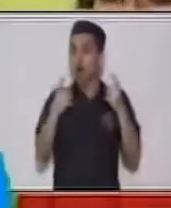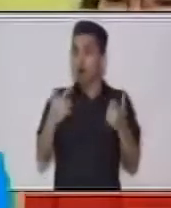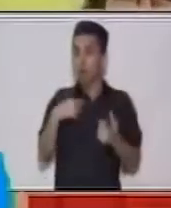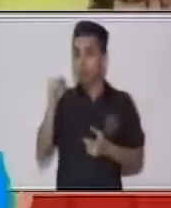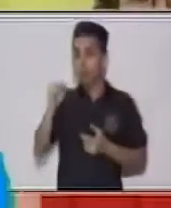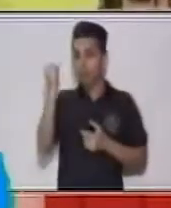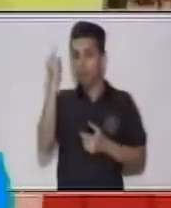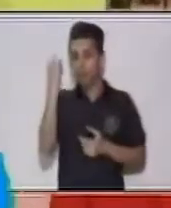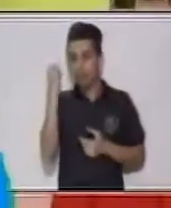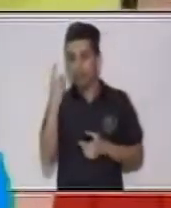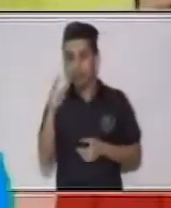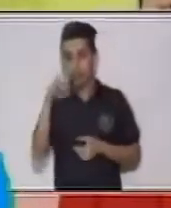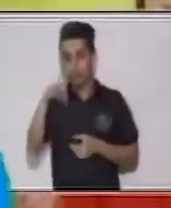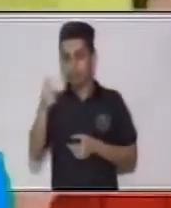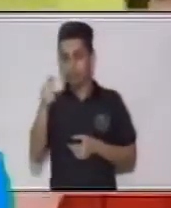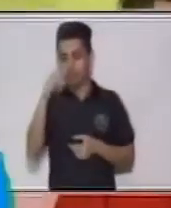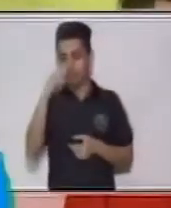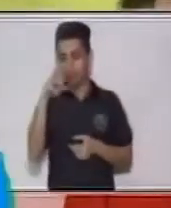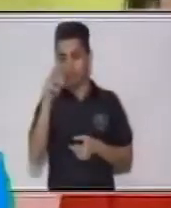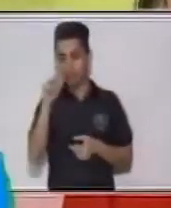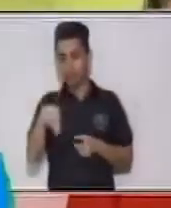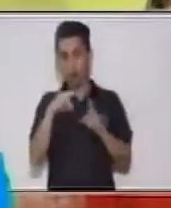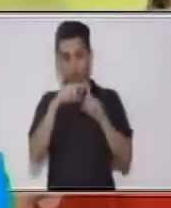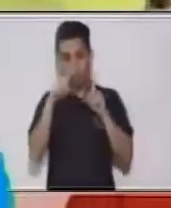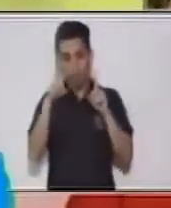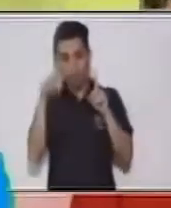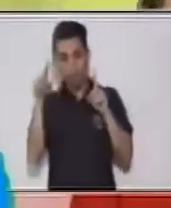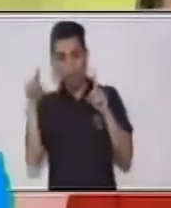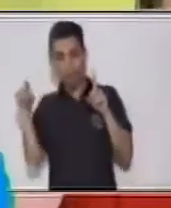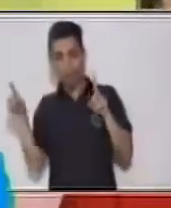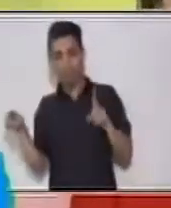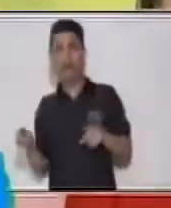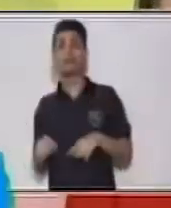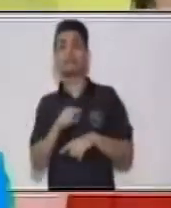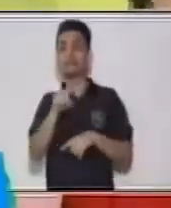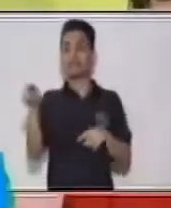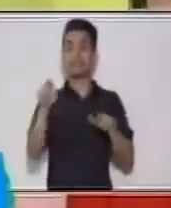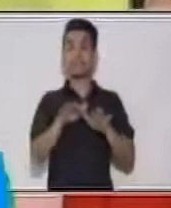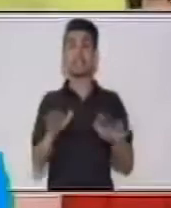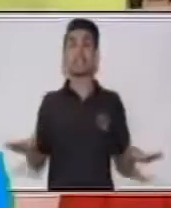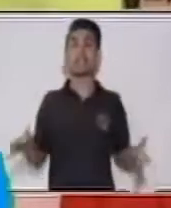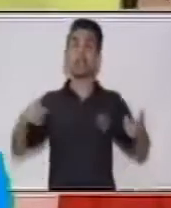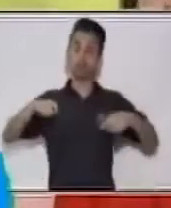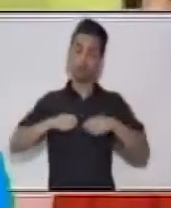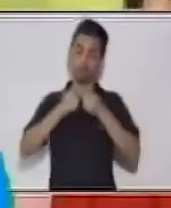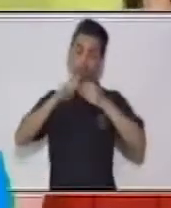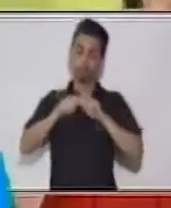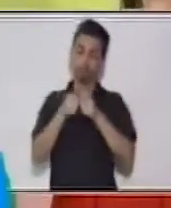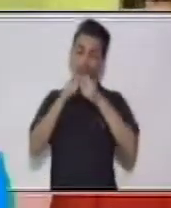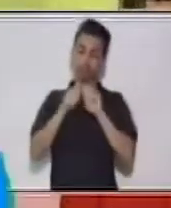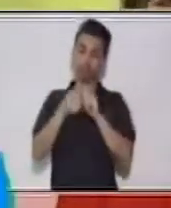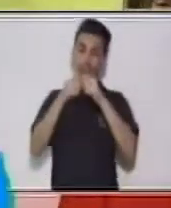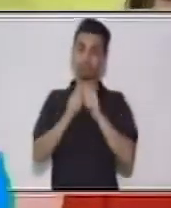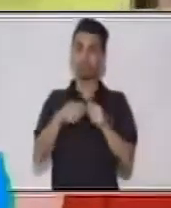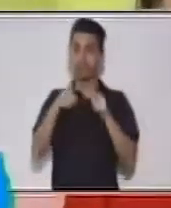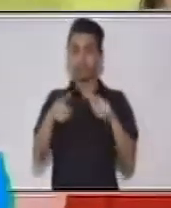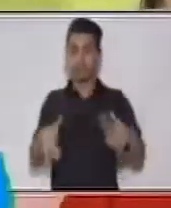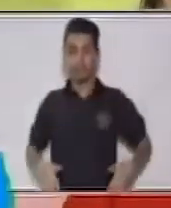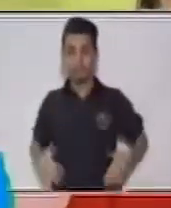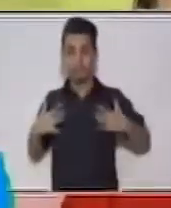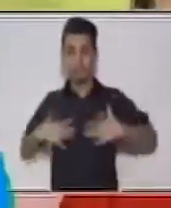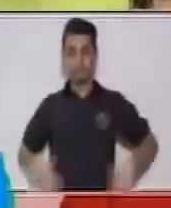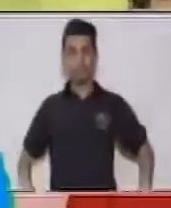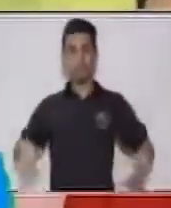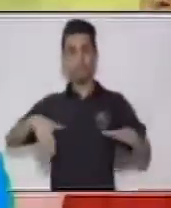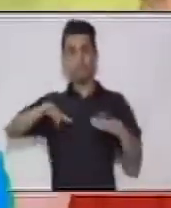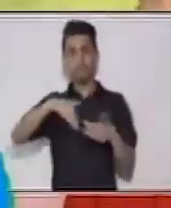esto de los patrones aquellos niños que tejen bordan en nuestras comunidades los trajes típicos o